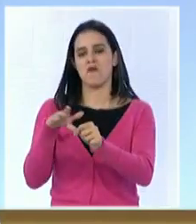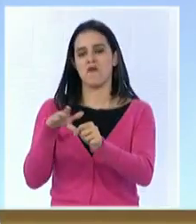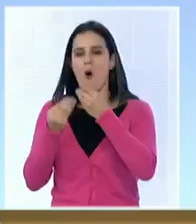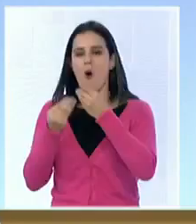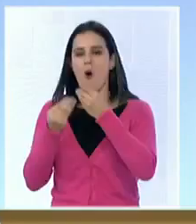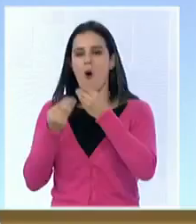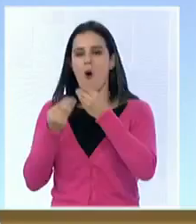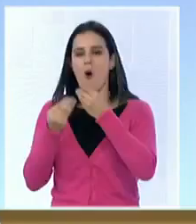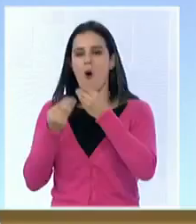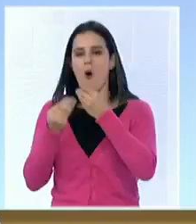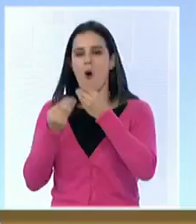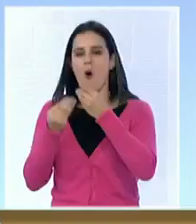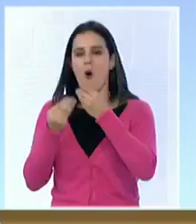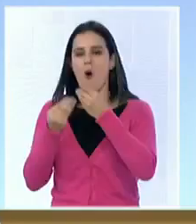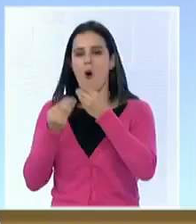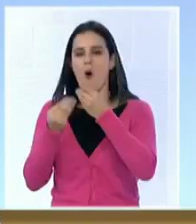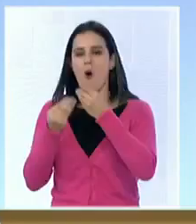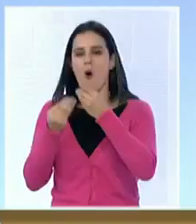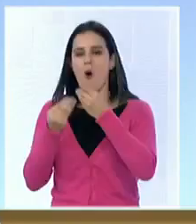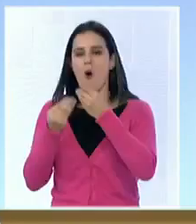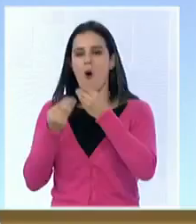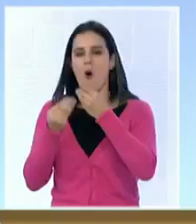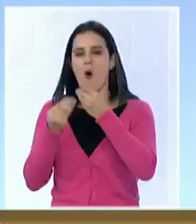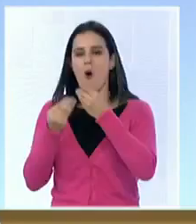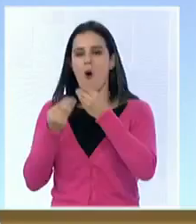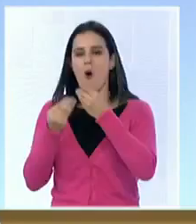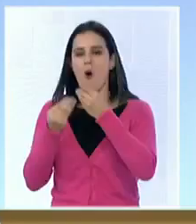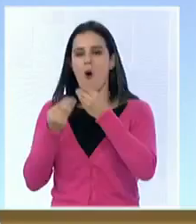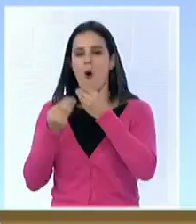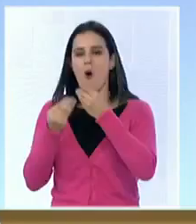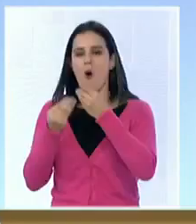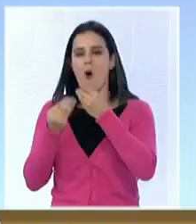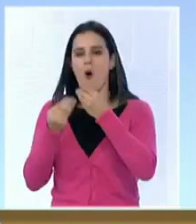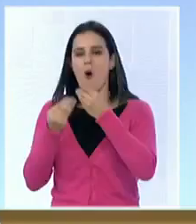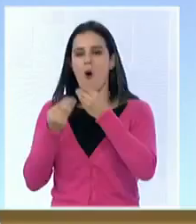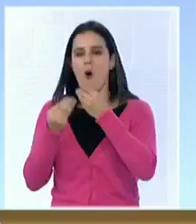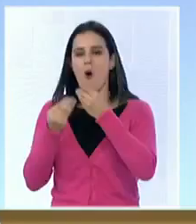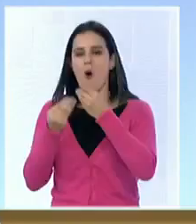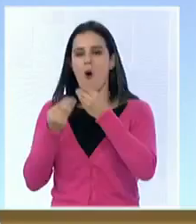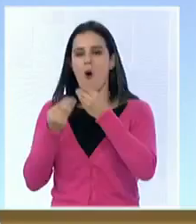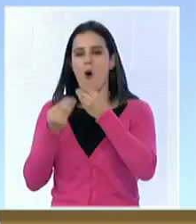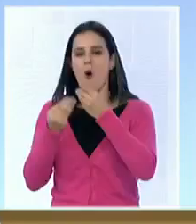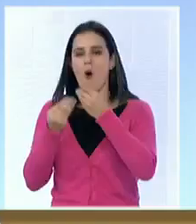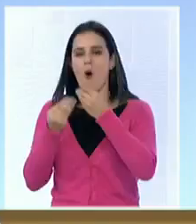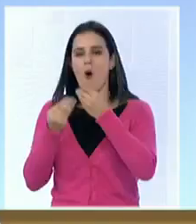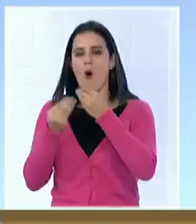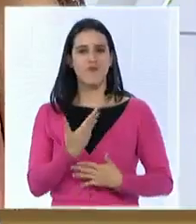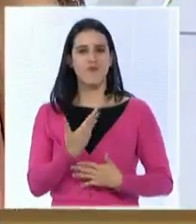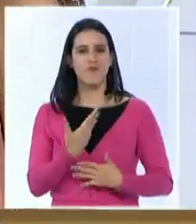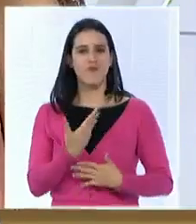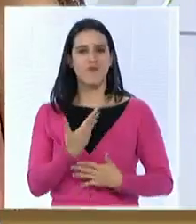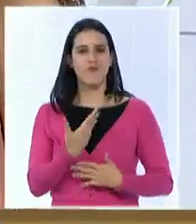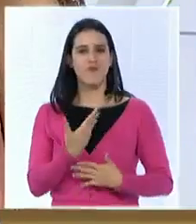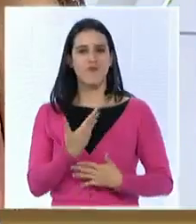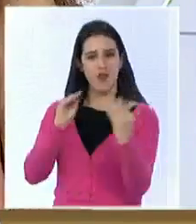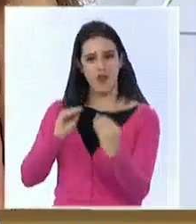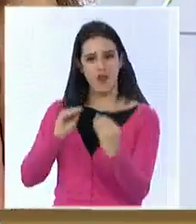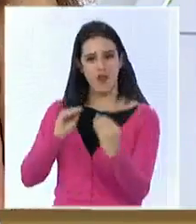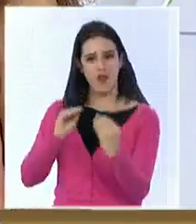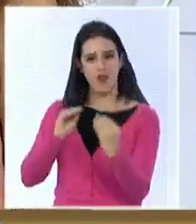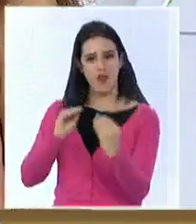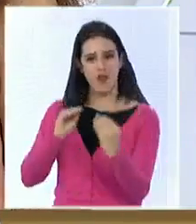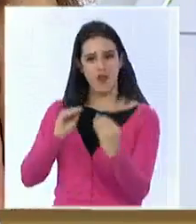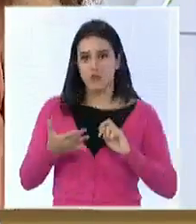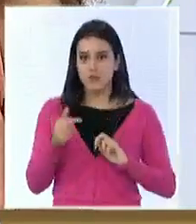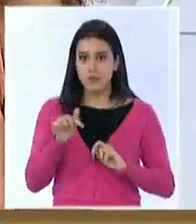conservar y mantener nuestra economía también. Bienvenida. Muchísimas gracias, Daniela. Un gusto poder acompañarte y hablar de un tema tan importante, sobre todo